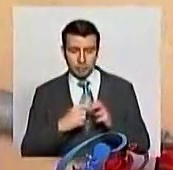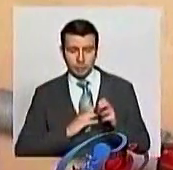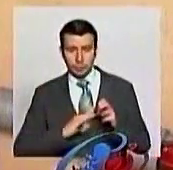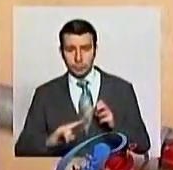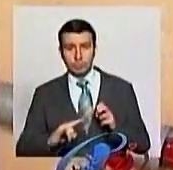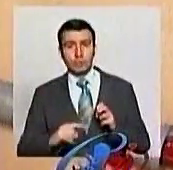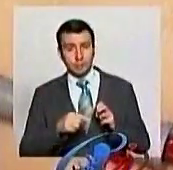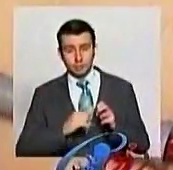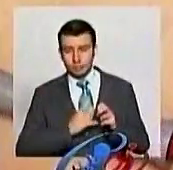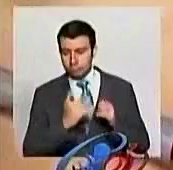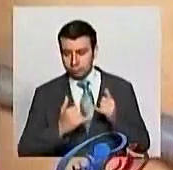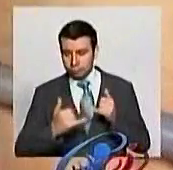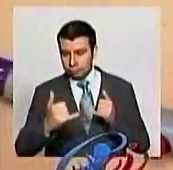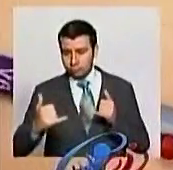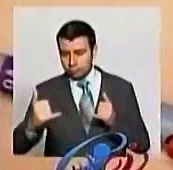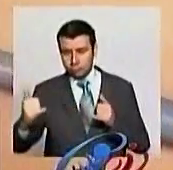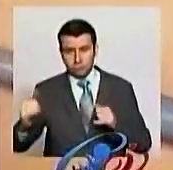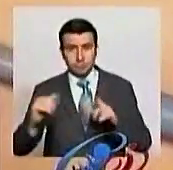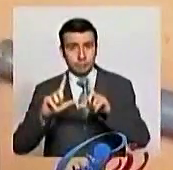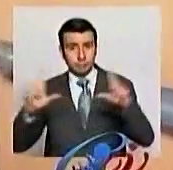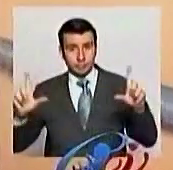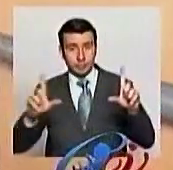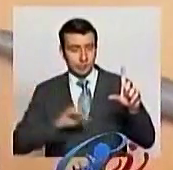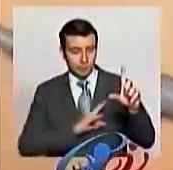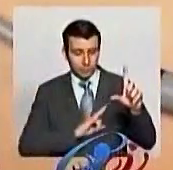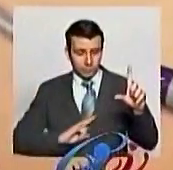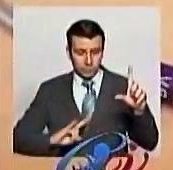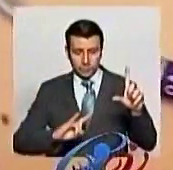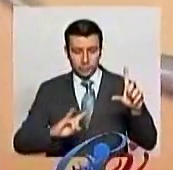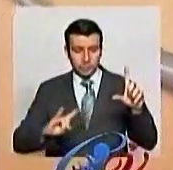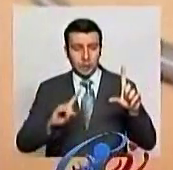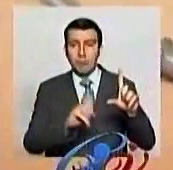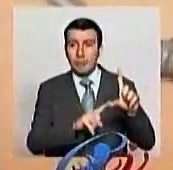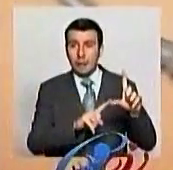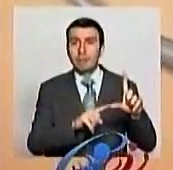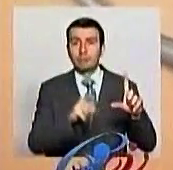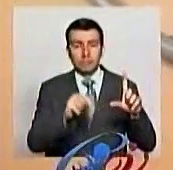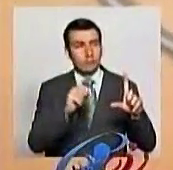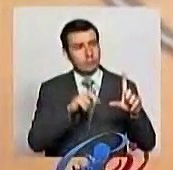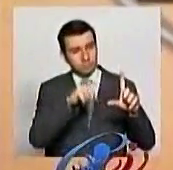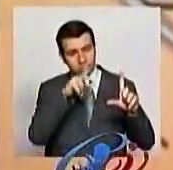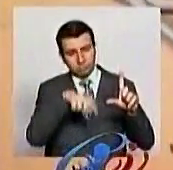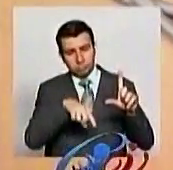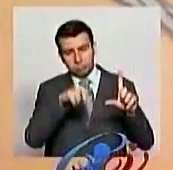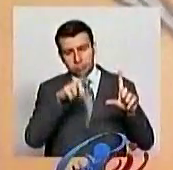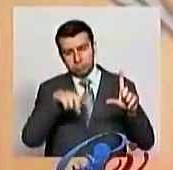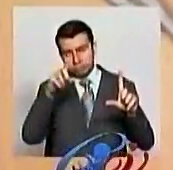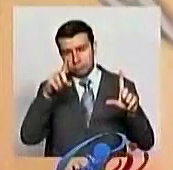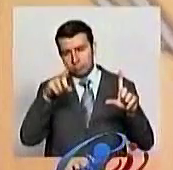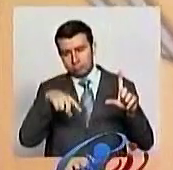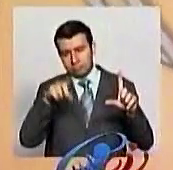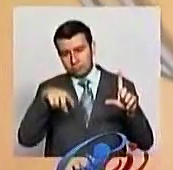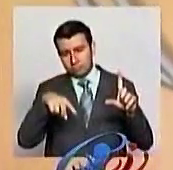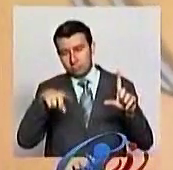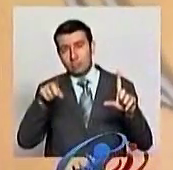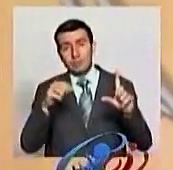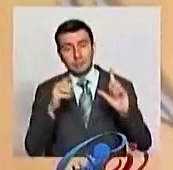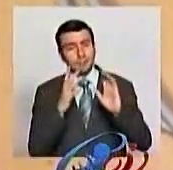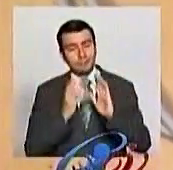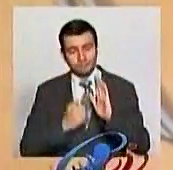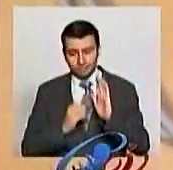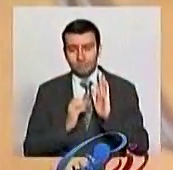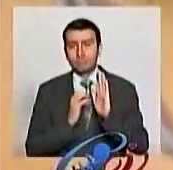ese cable que está conectando la doctora Carolina para que una máquina lleve esa